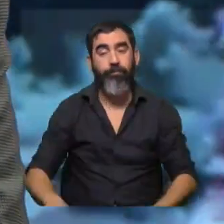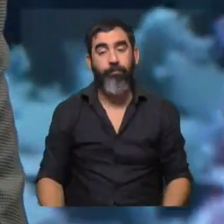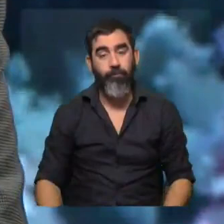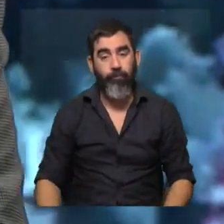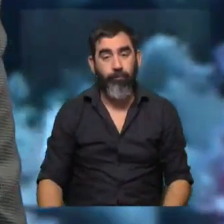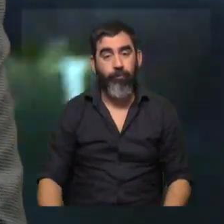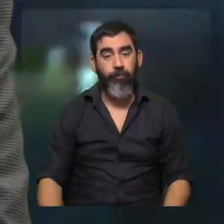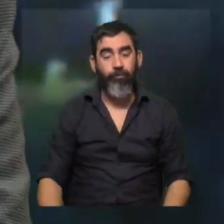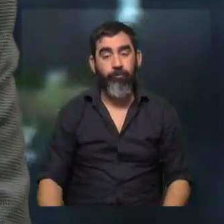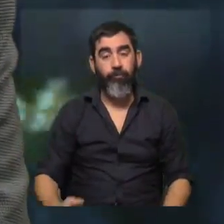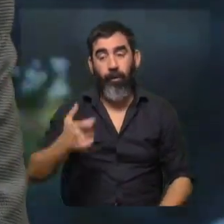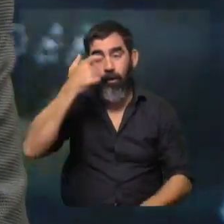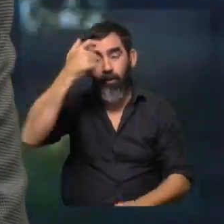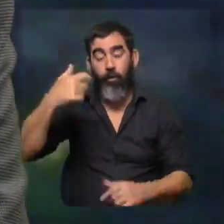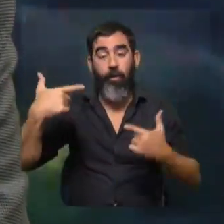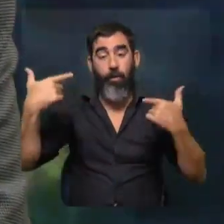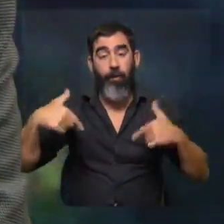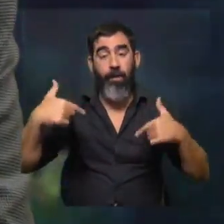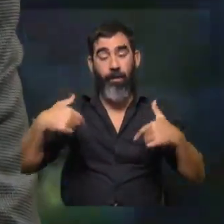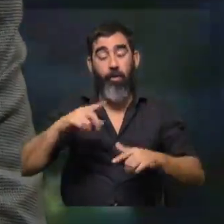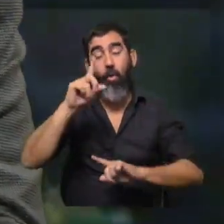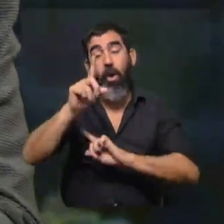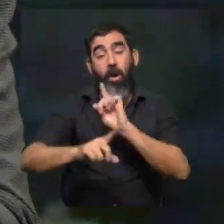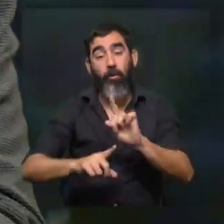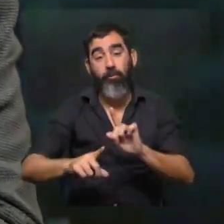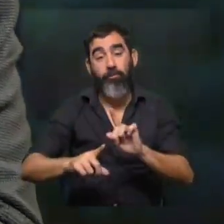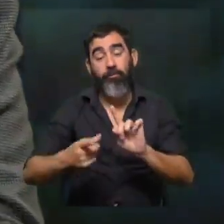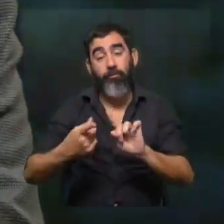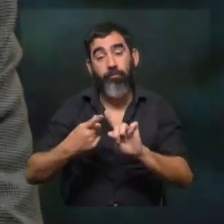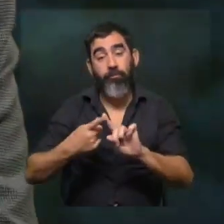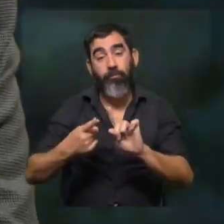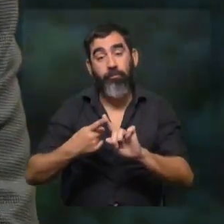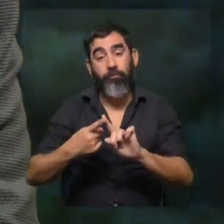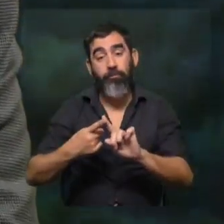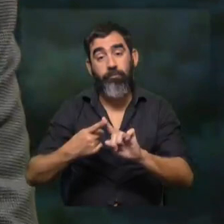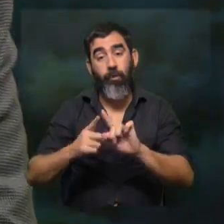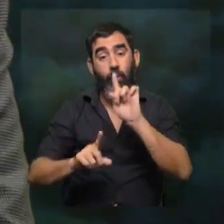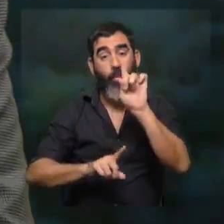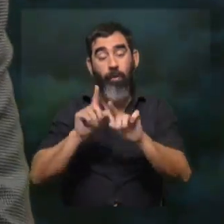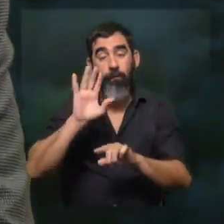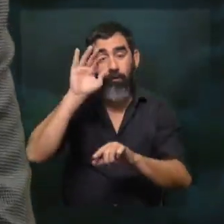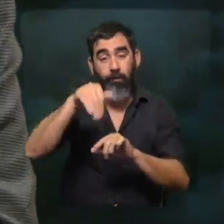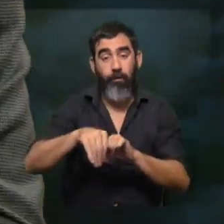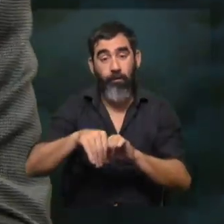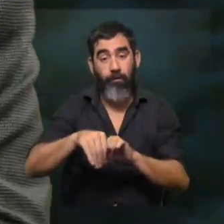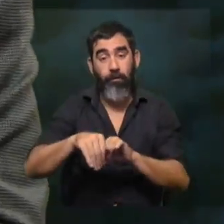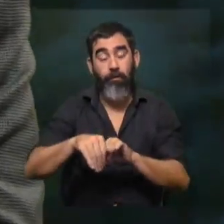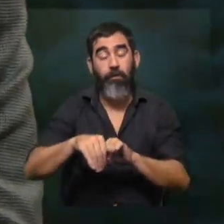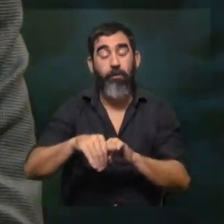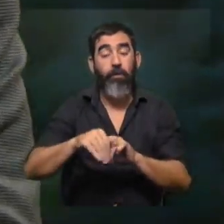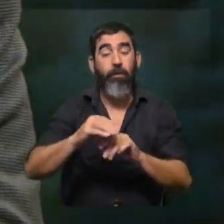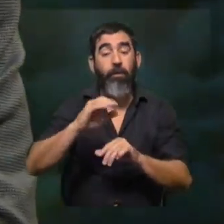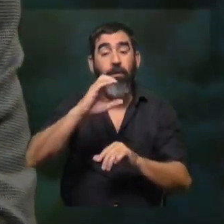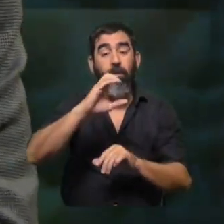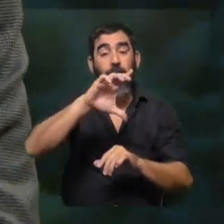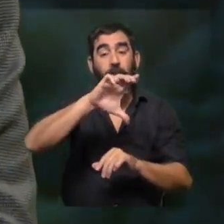son con técnicos del Ministerio, probablemente dicha, algunas que son con acuerdos con la Universidad de la República, con el Instituto Clemente Estable,